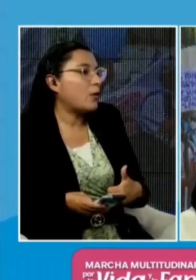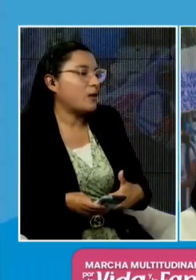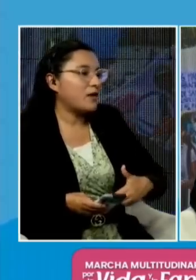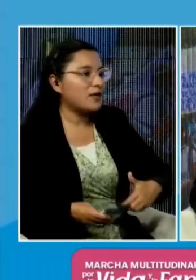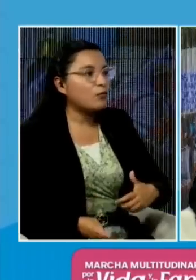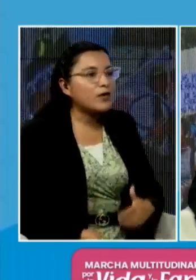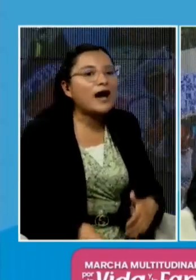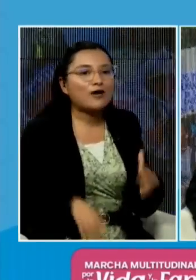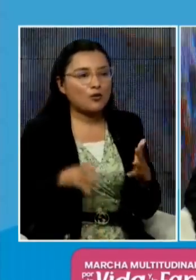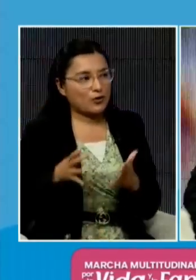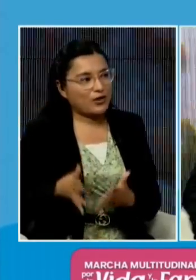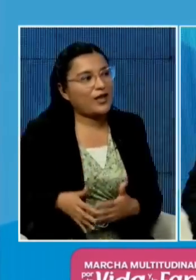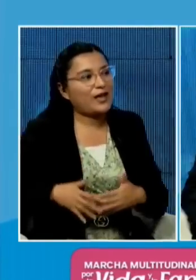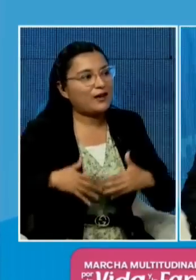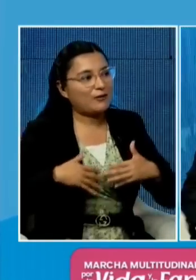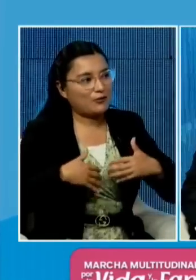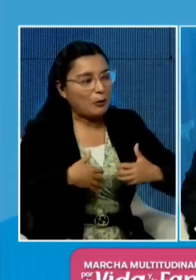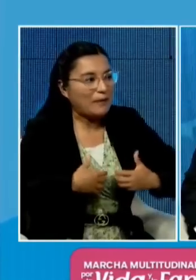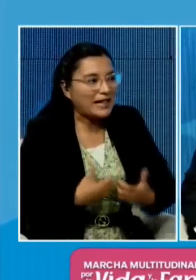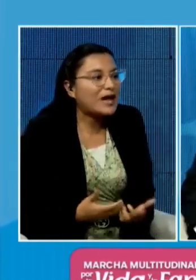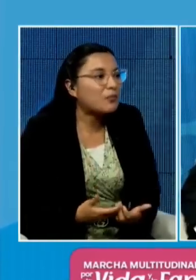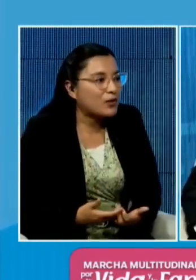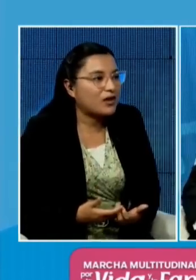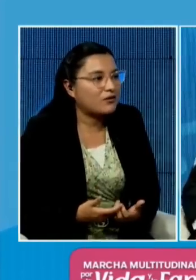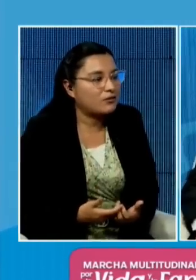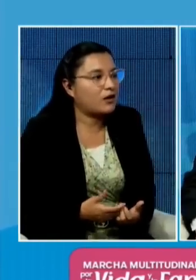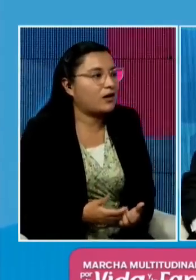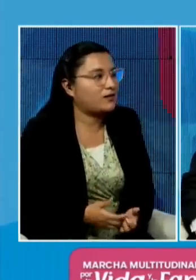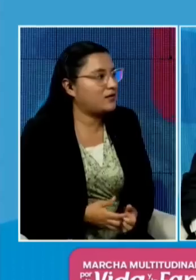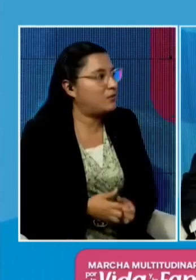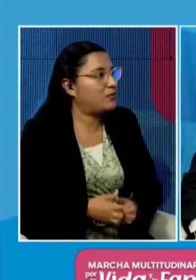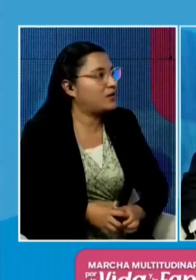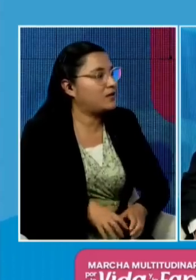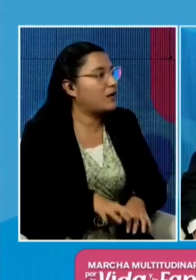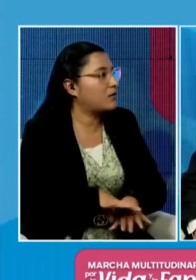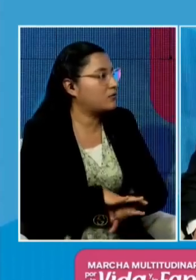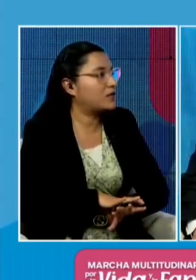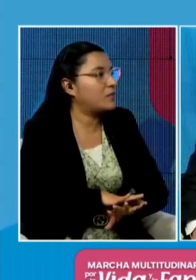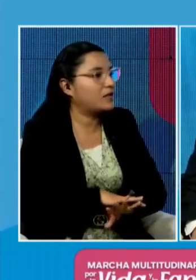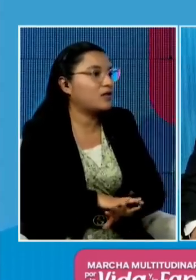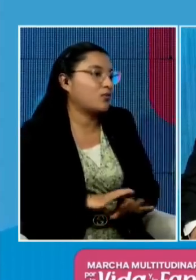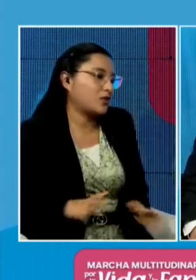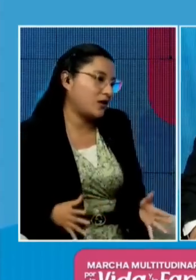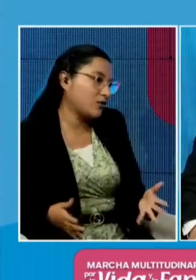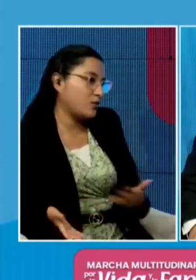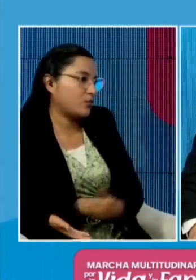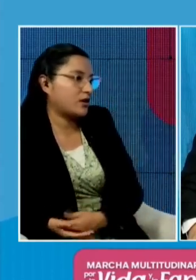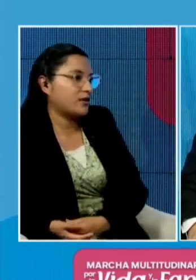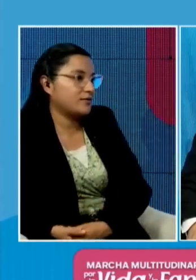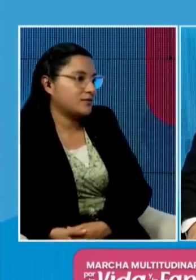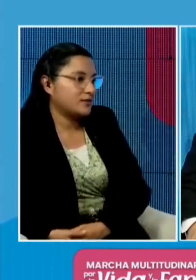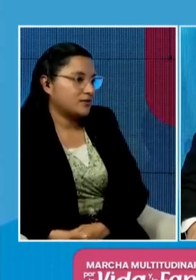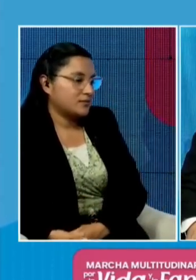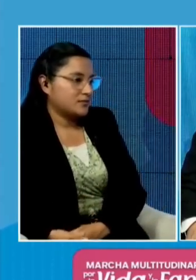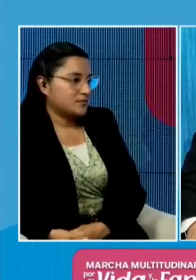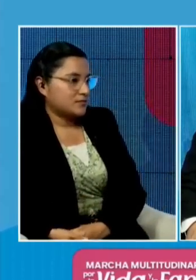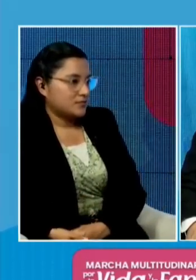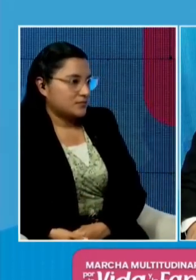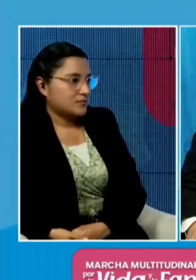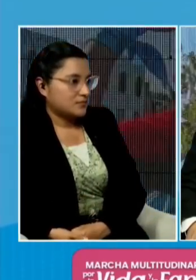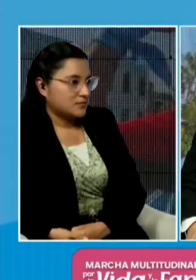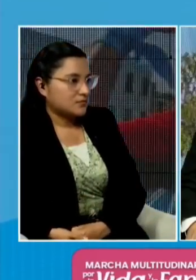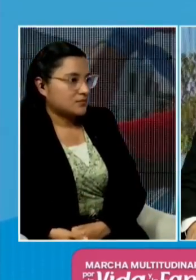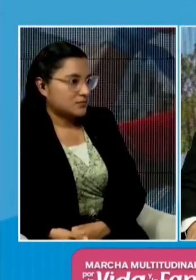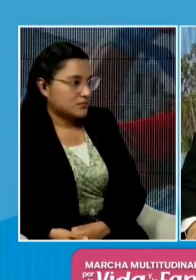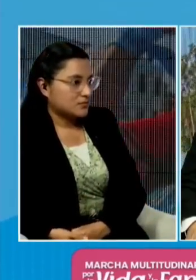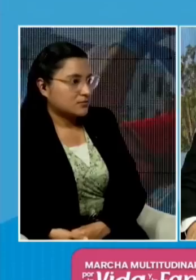lamentablemente la OEA, en vez de cuidarlos, protegerlos, ¿no?, velar por ellos, lo que hace es simplemente dejarlos totalmente desprotegidos, diputada. Porque los propios